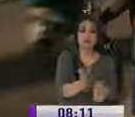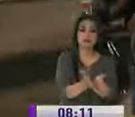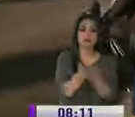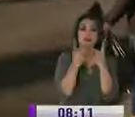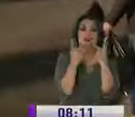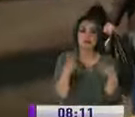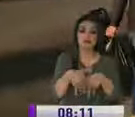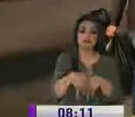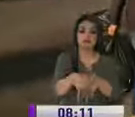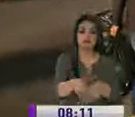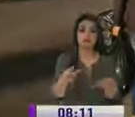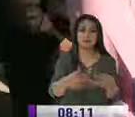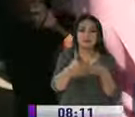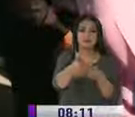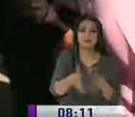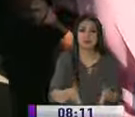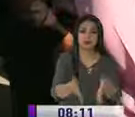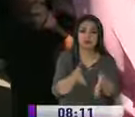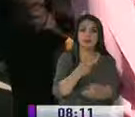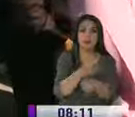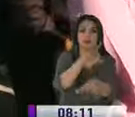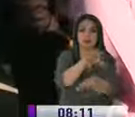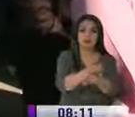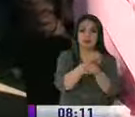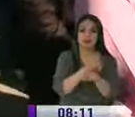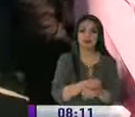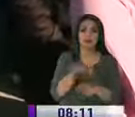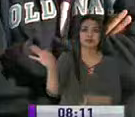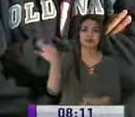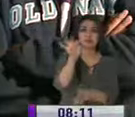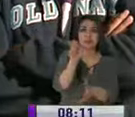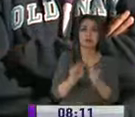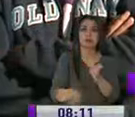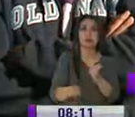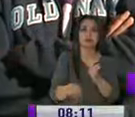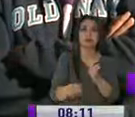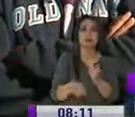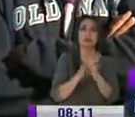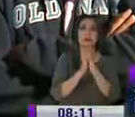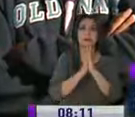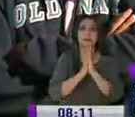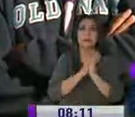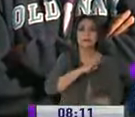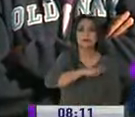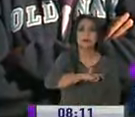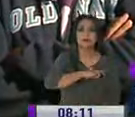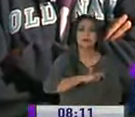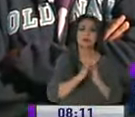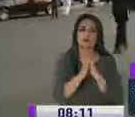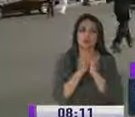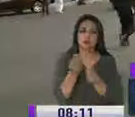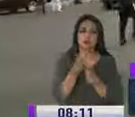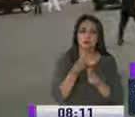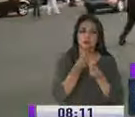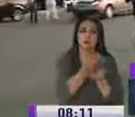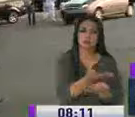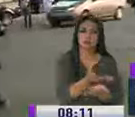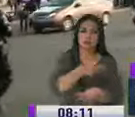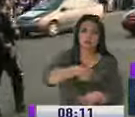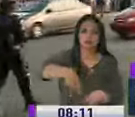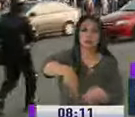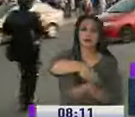por obstaculizar las vías. El representante legal de los manifestantes solicitaba al municipio de Quito emita un informe para que la parroquia